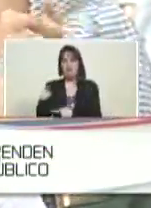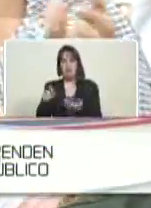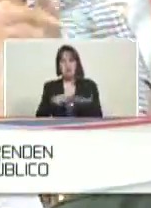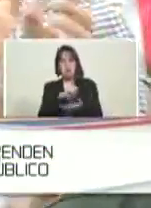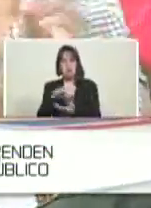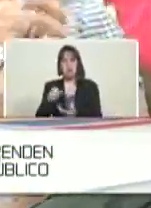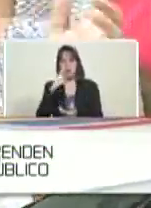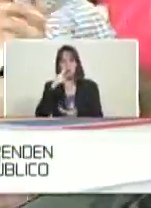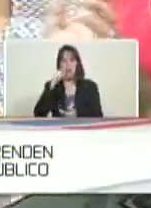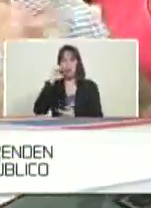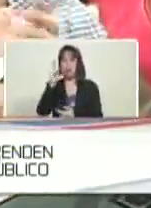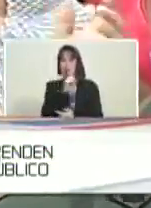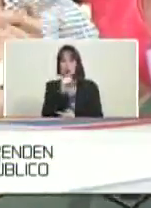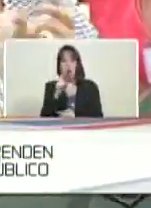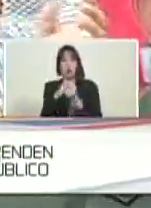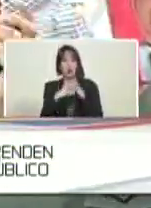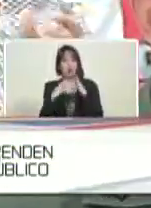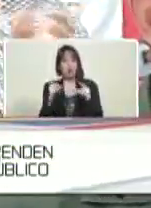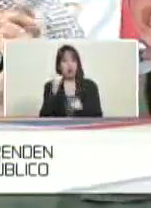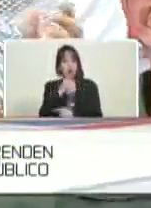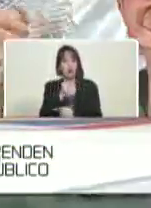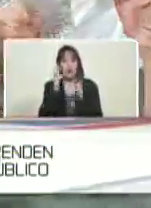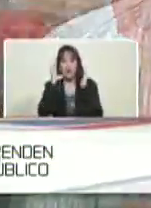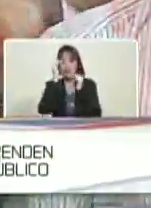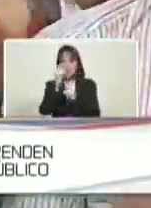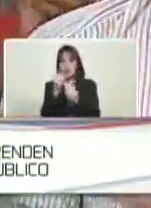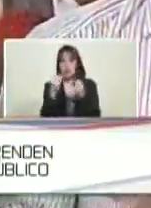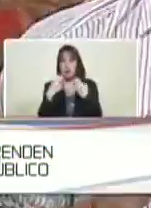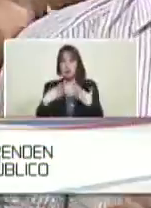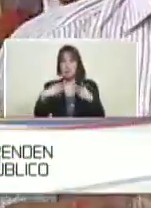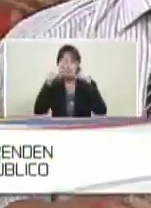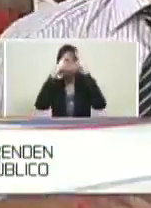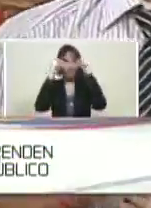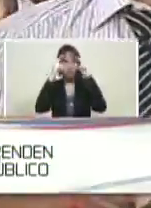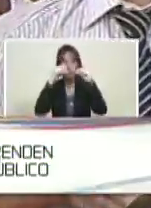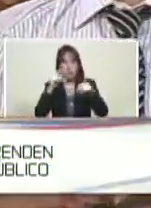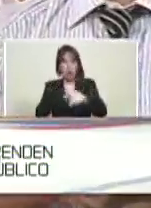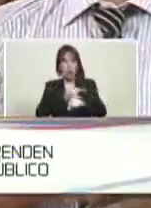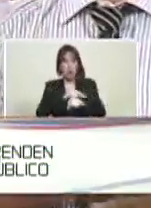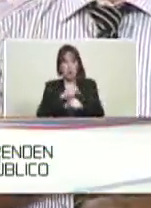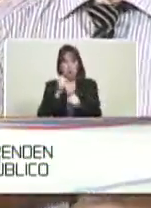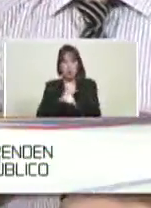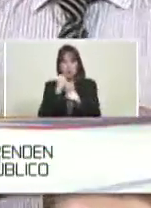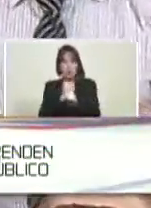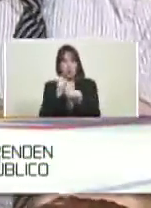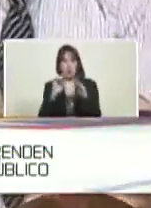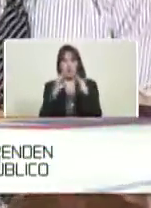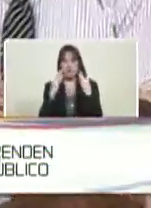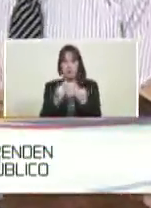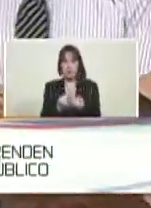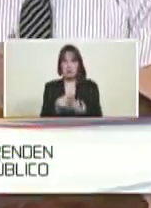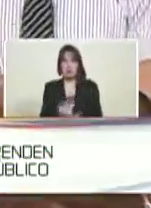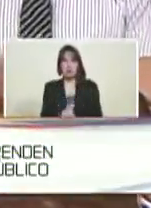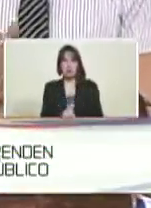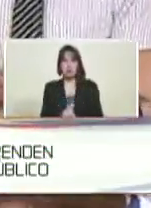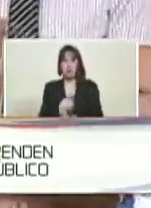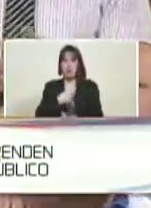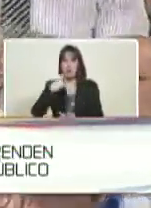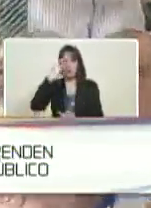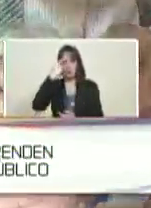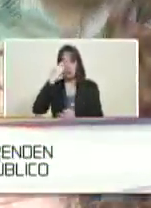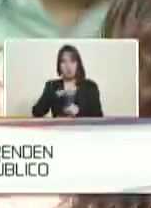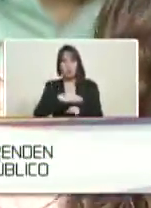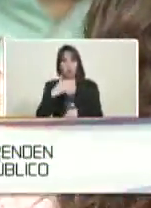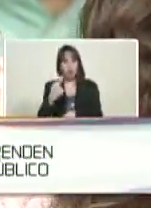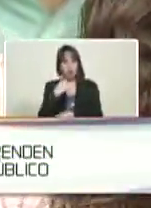de todos, de las médicas, de los médicos, de las enfermeras, de los trabajadores, de la familia. Yo sé por qué se los